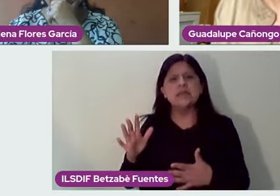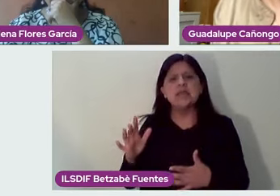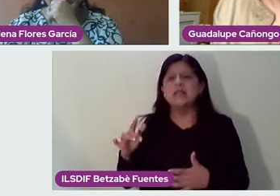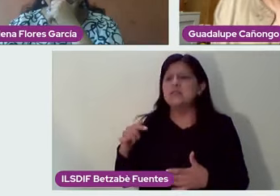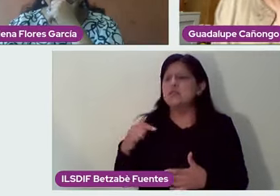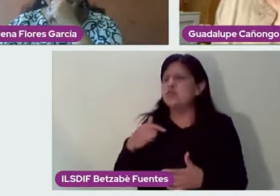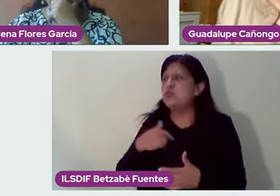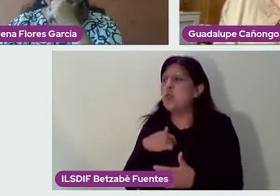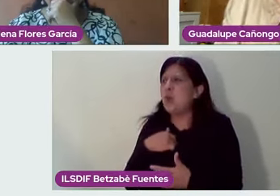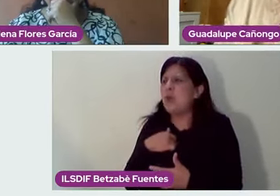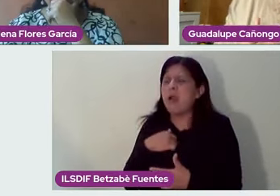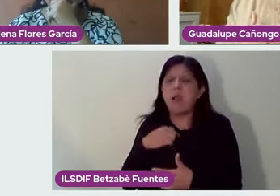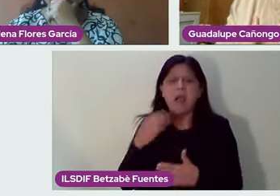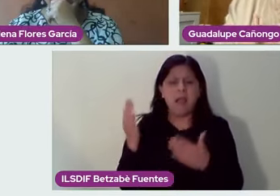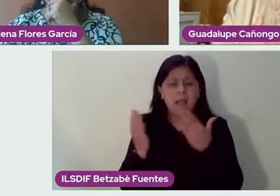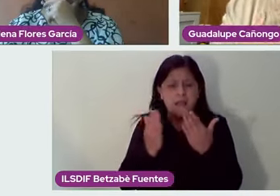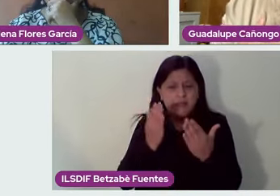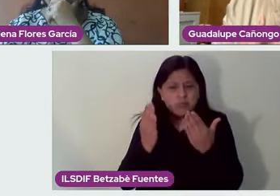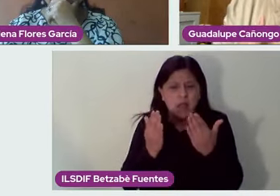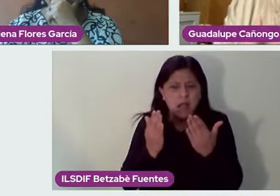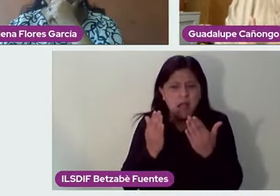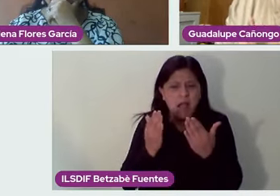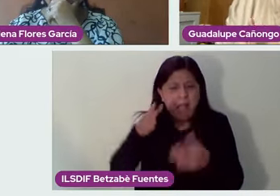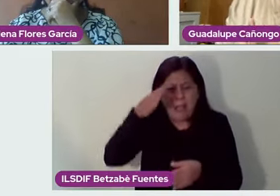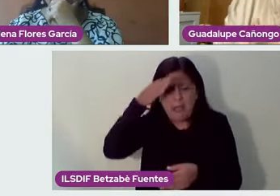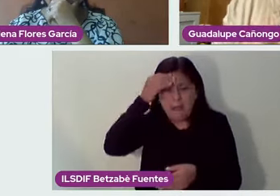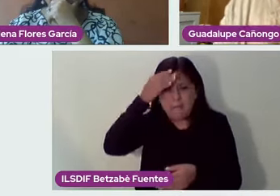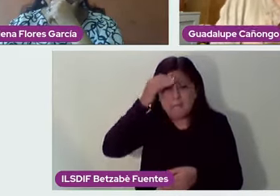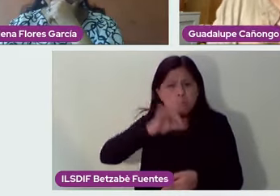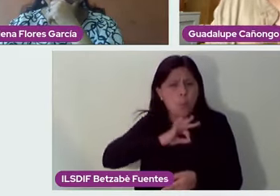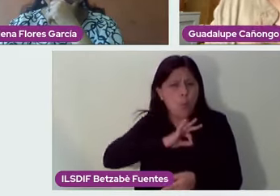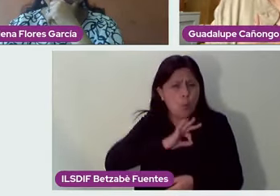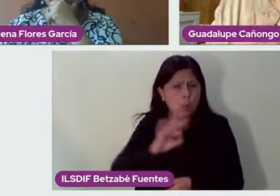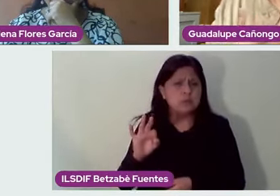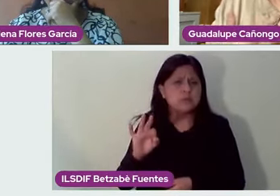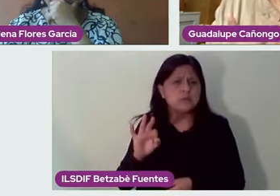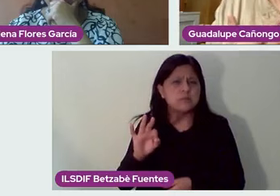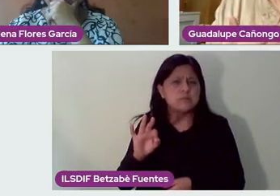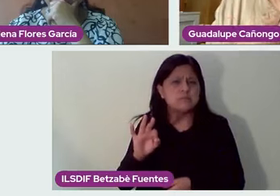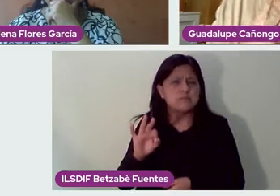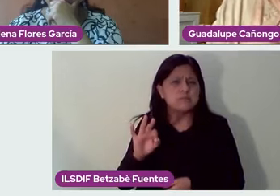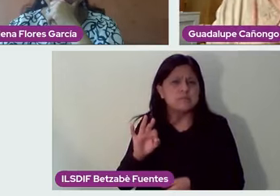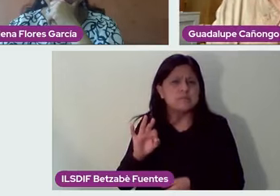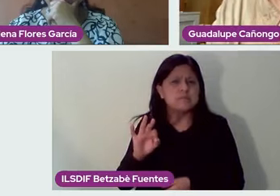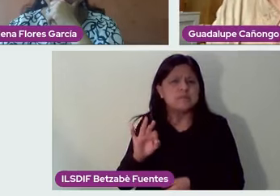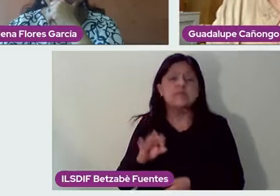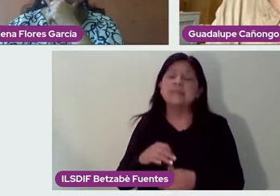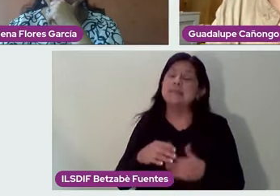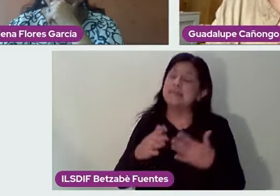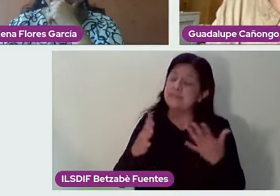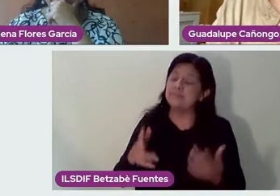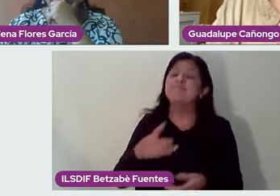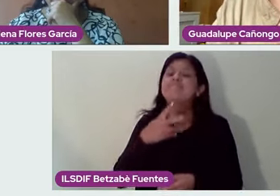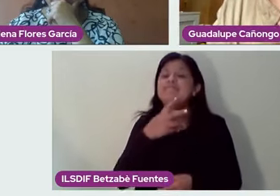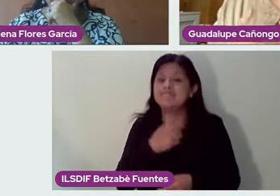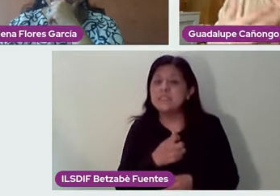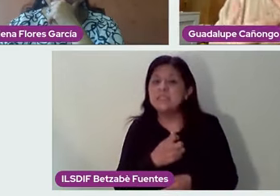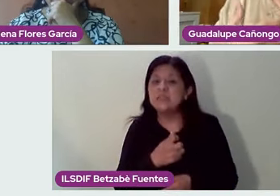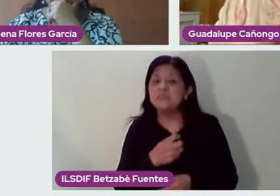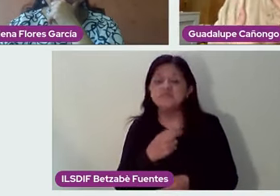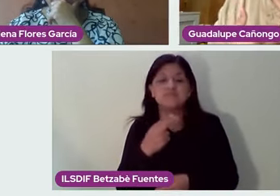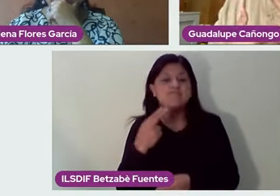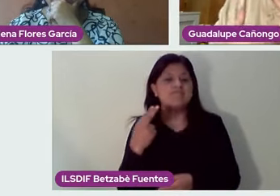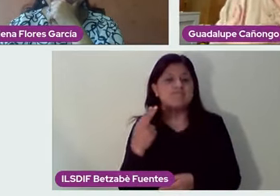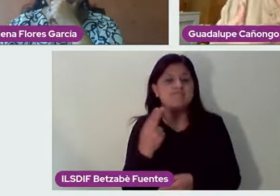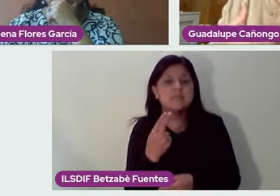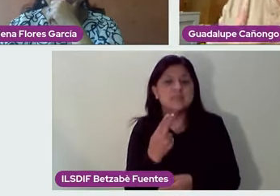quiero aprender. Y entonces eso es todo un logro que no cualquiera, y no tiene que